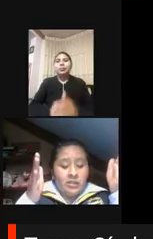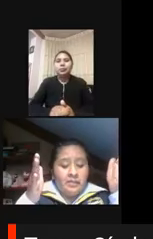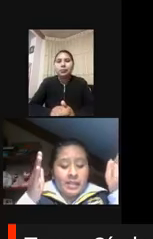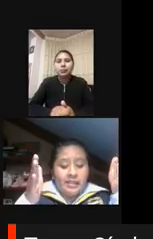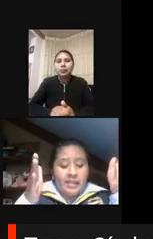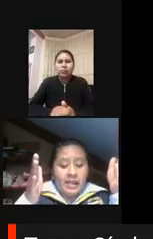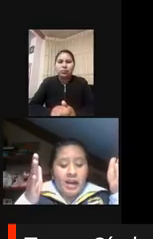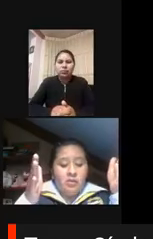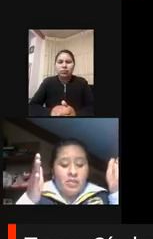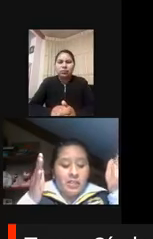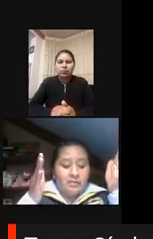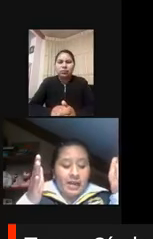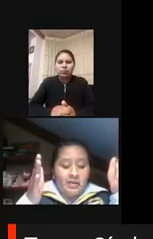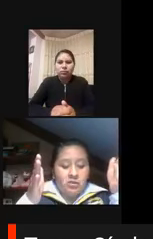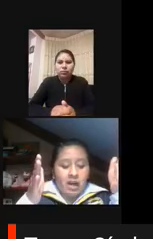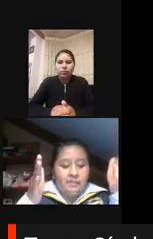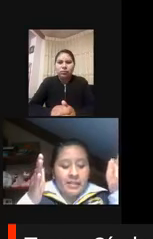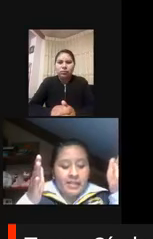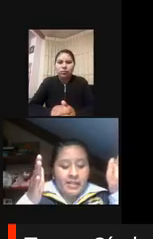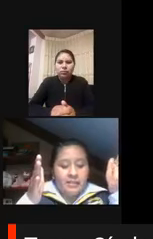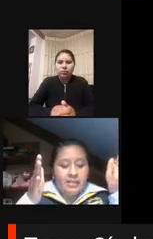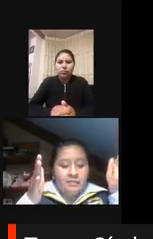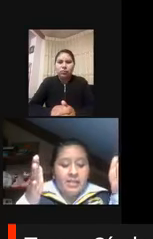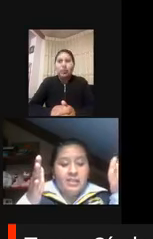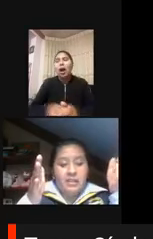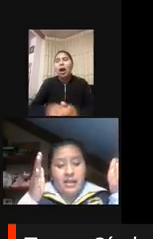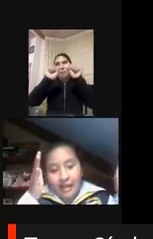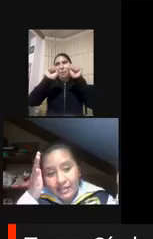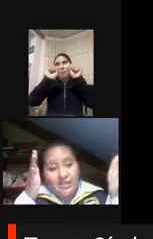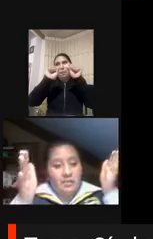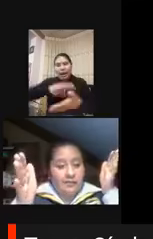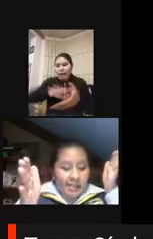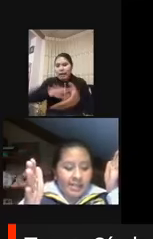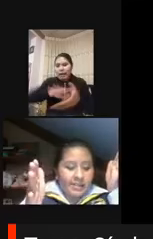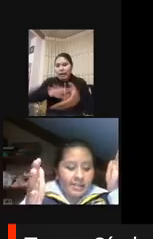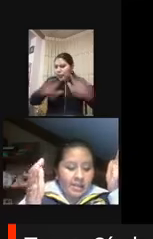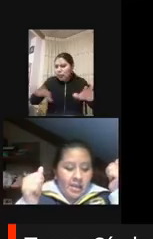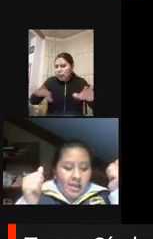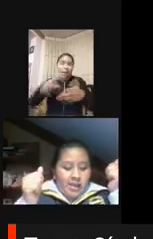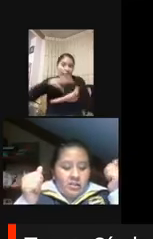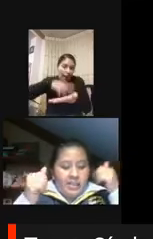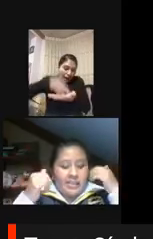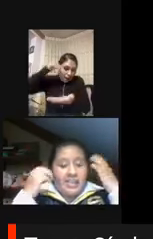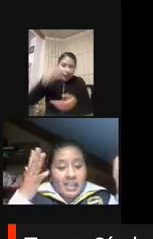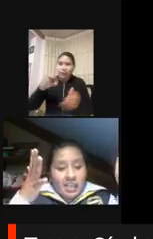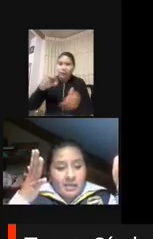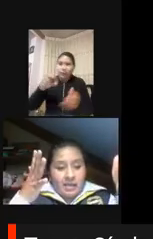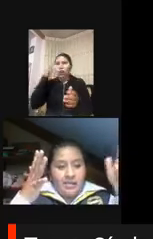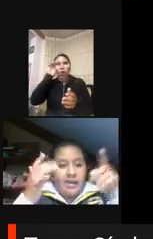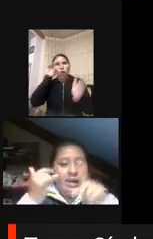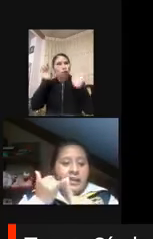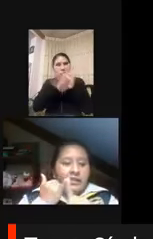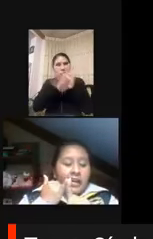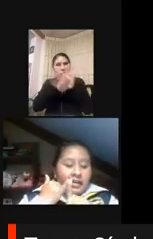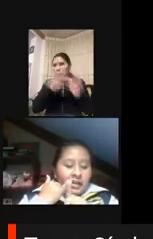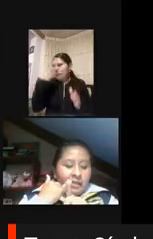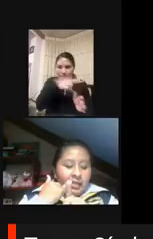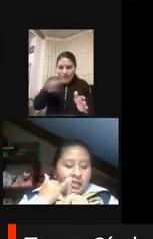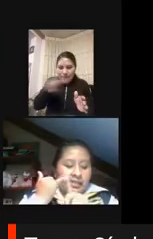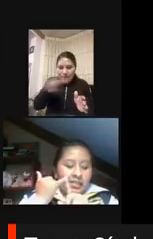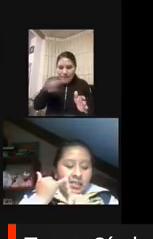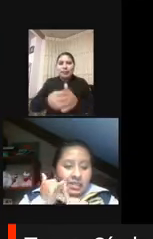el niño aprende a observar, ¿no? Aprende a percibir semejanzas y diferencias, ¿no? Describe, ya